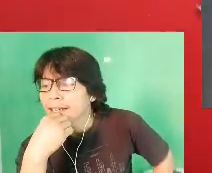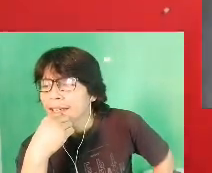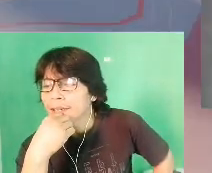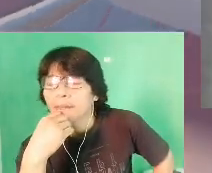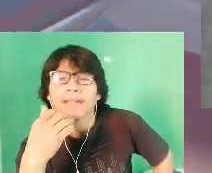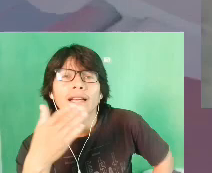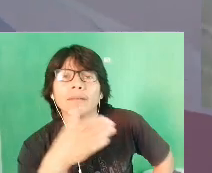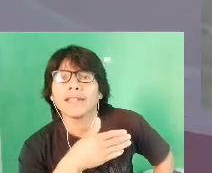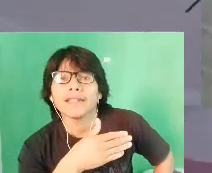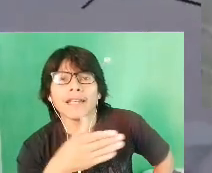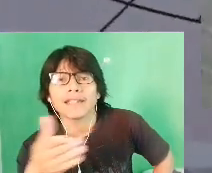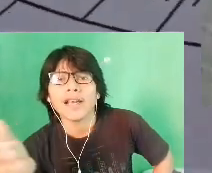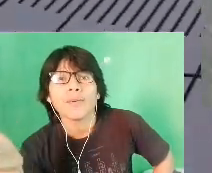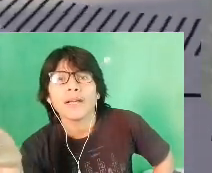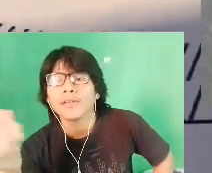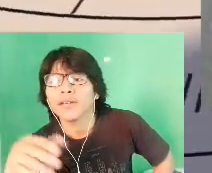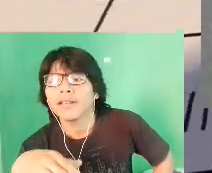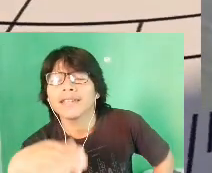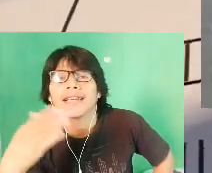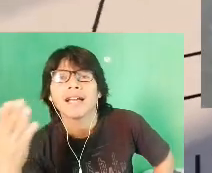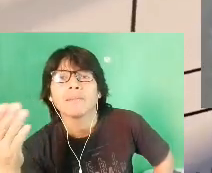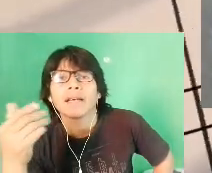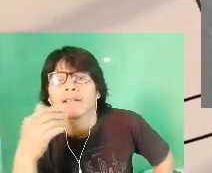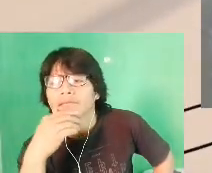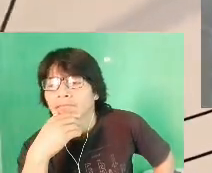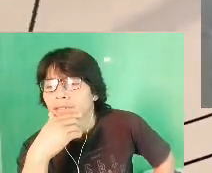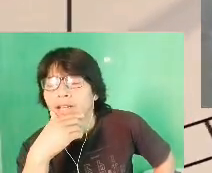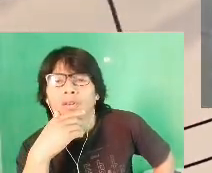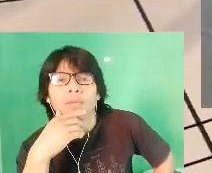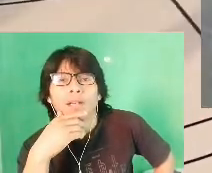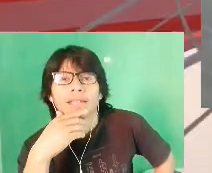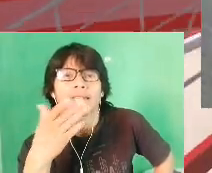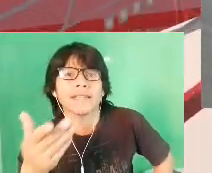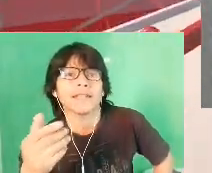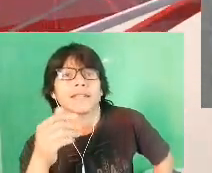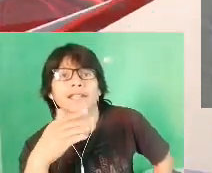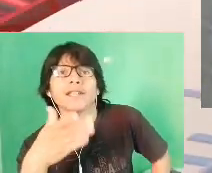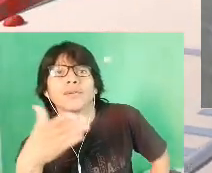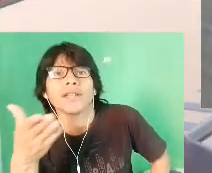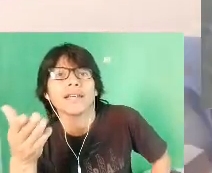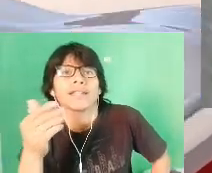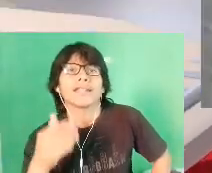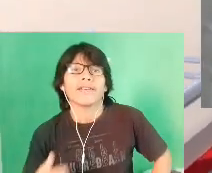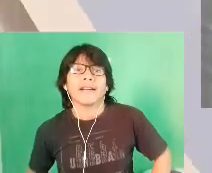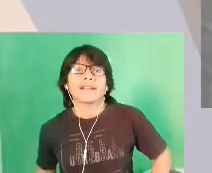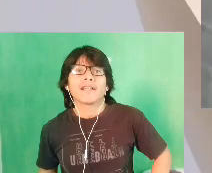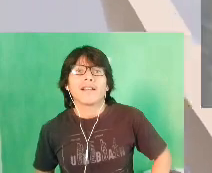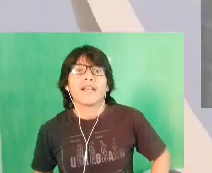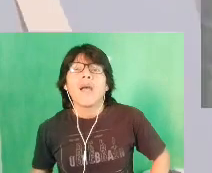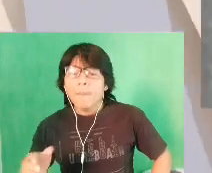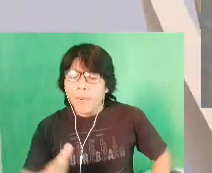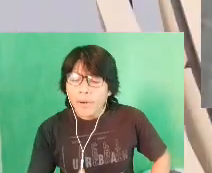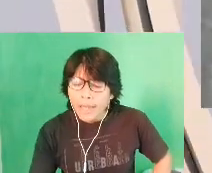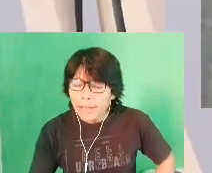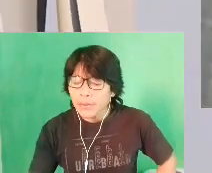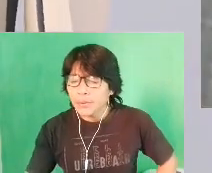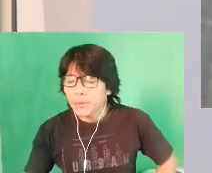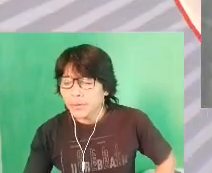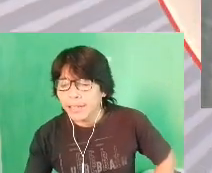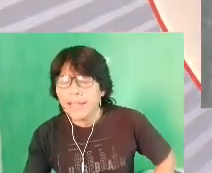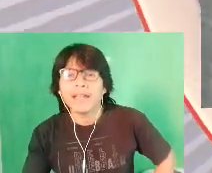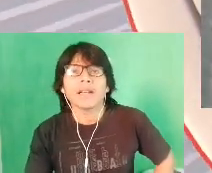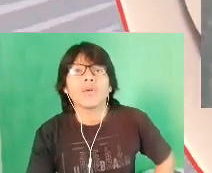con esta idea que prácticamente se la está robando y solo antes de cambiar el nombre de Sisi, si estudian y si trabajan. Por